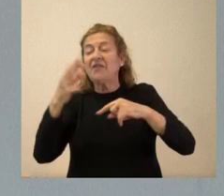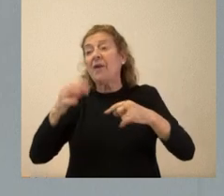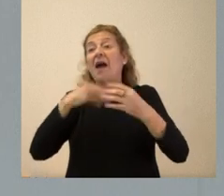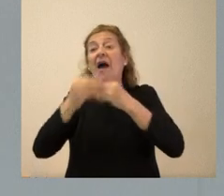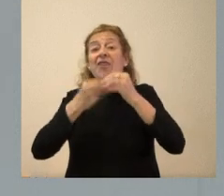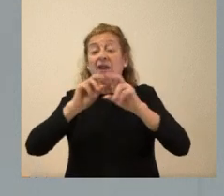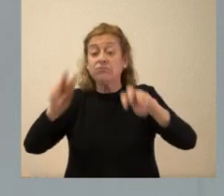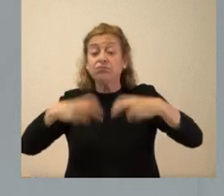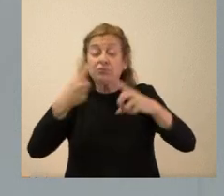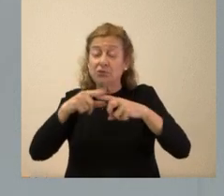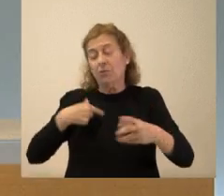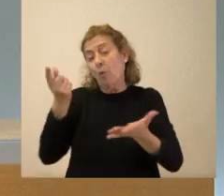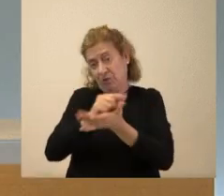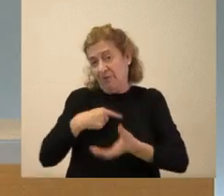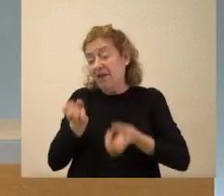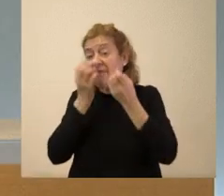Pues seguimos informando